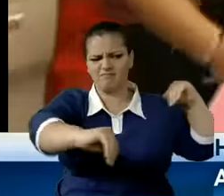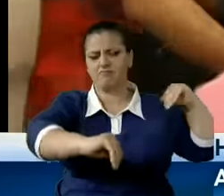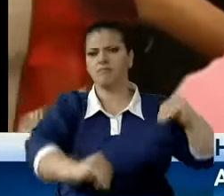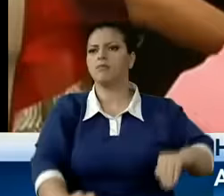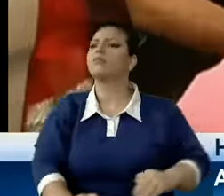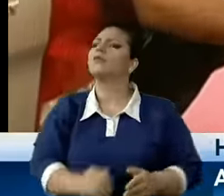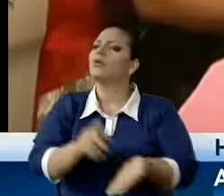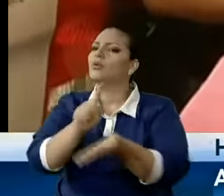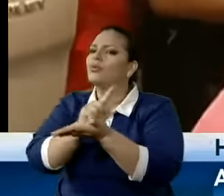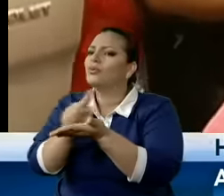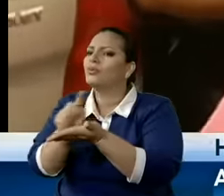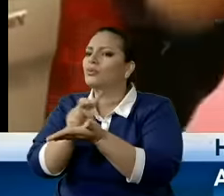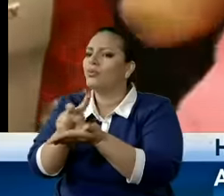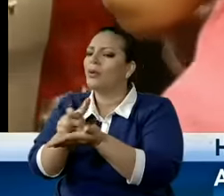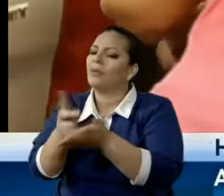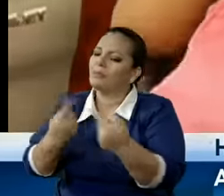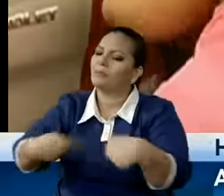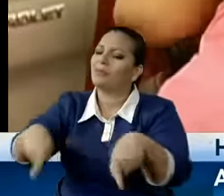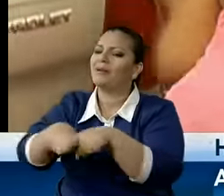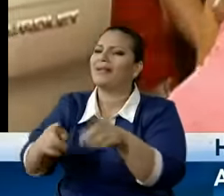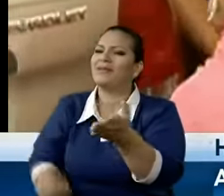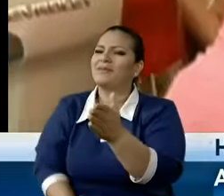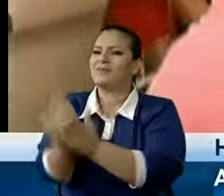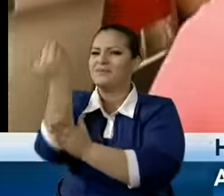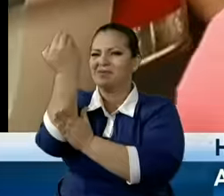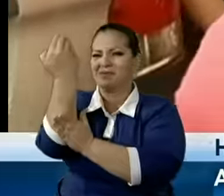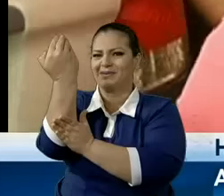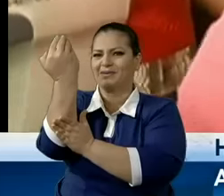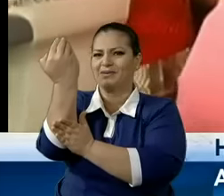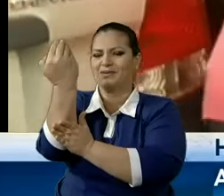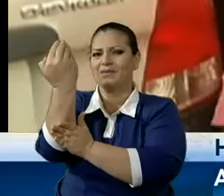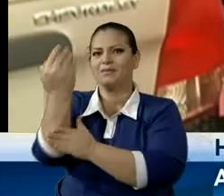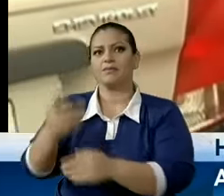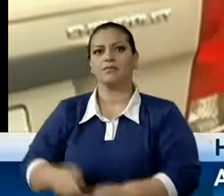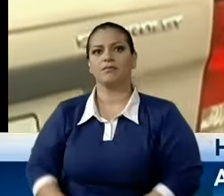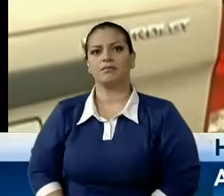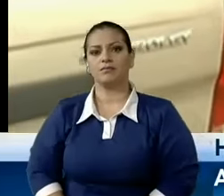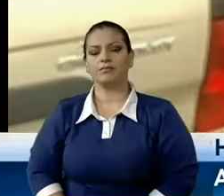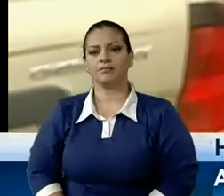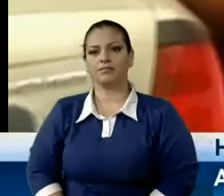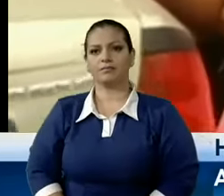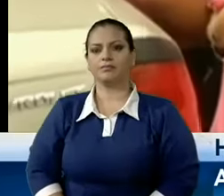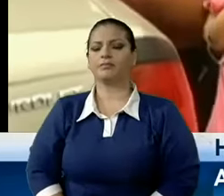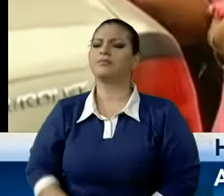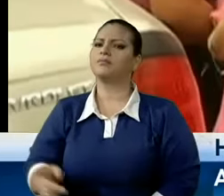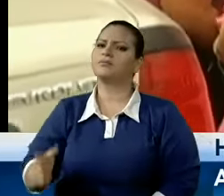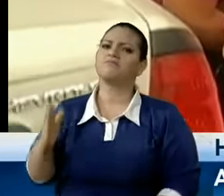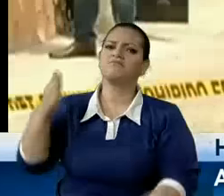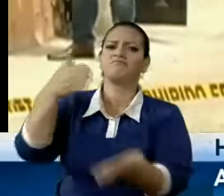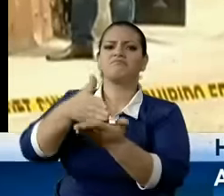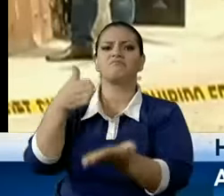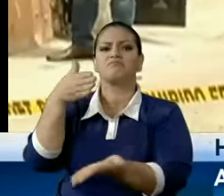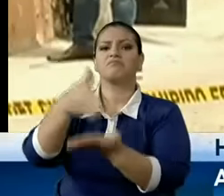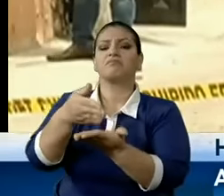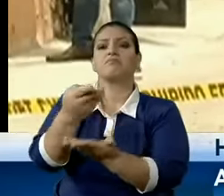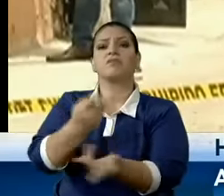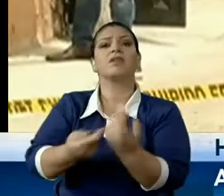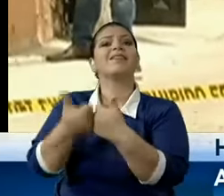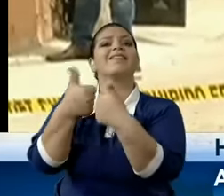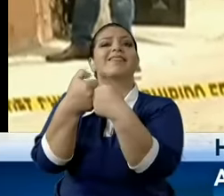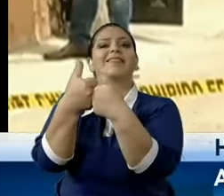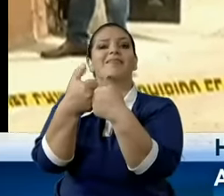días empezó una nueva relación con el ahora occiso, quien la visitaba frecuentemente. Pese a que la relación